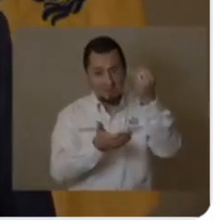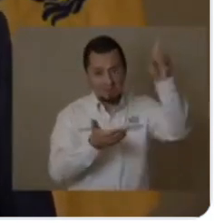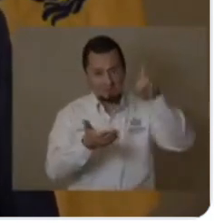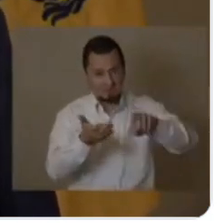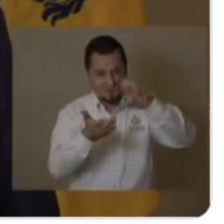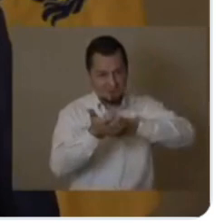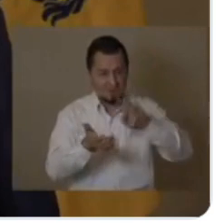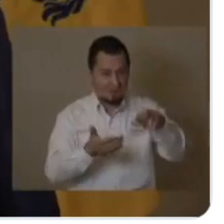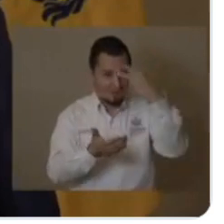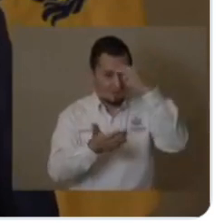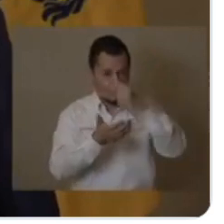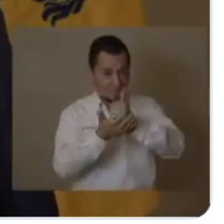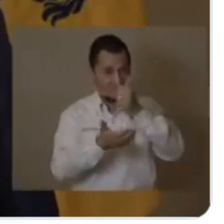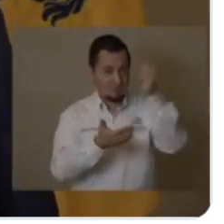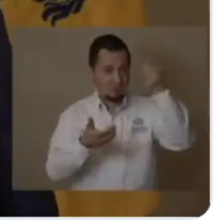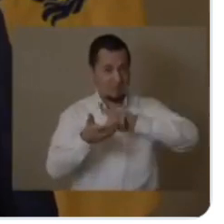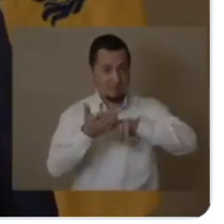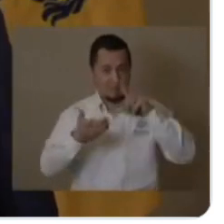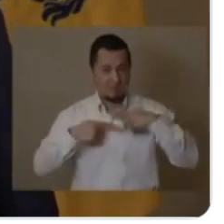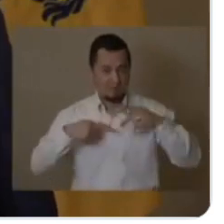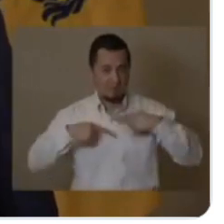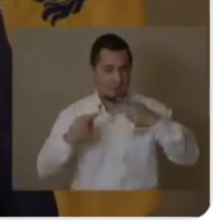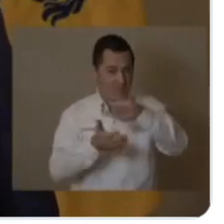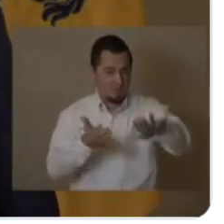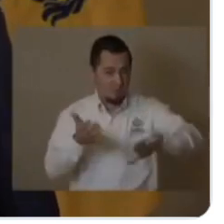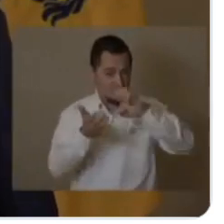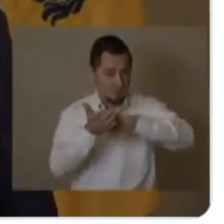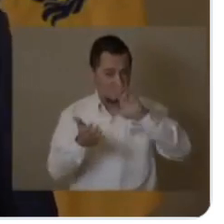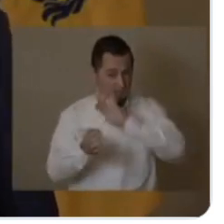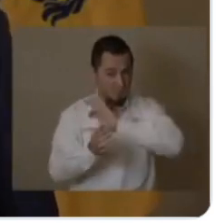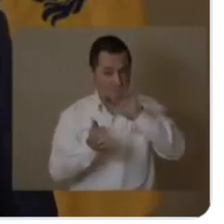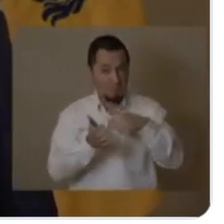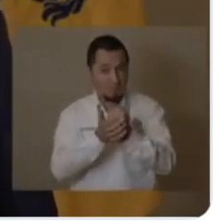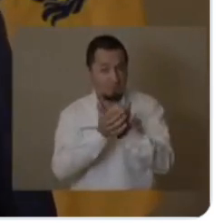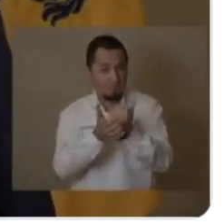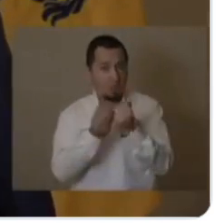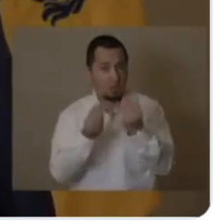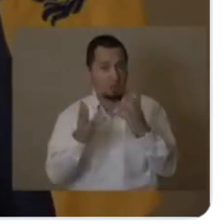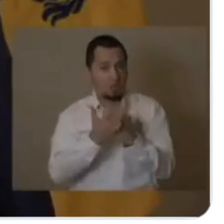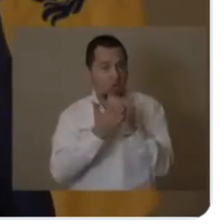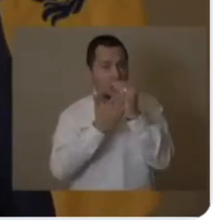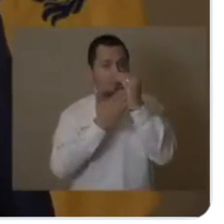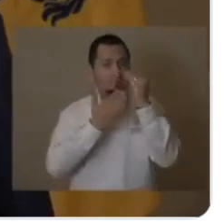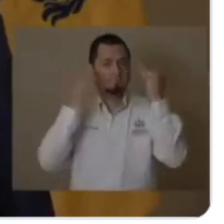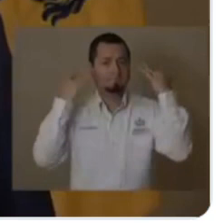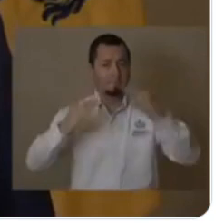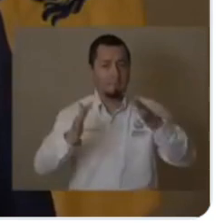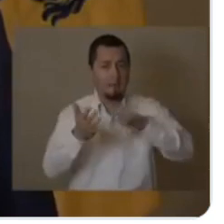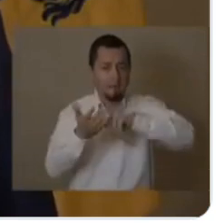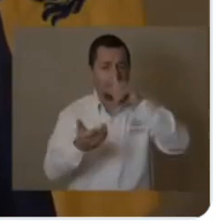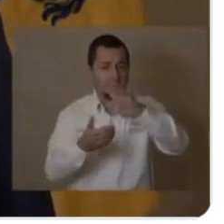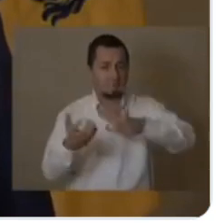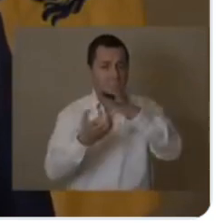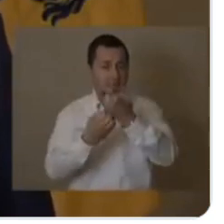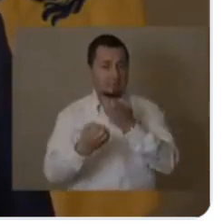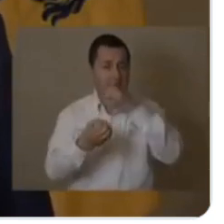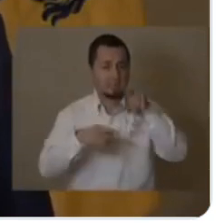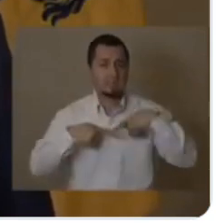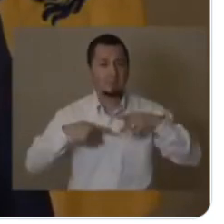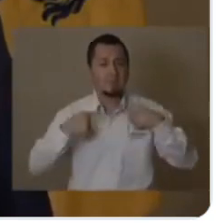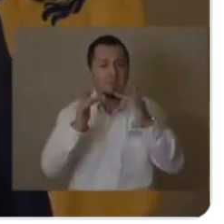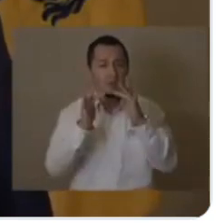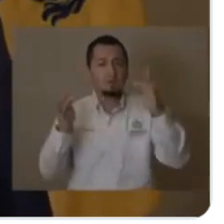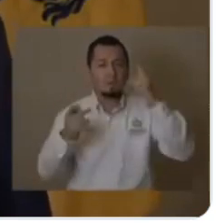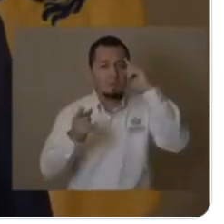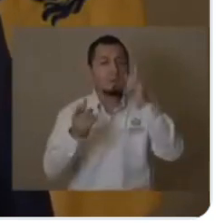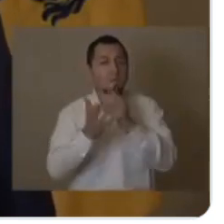Lo hicimos porque no podíamos quedarnos con los brazos cruzados ante las recomendaciones de nuestros científicos y especialistas que nos urgían a implementar